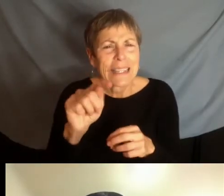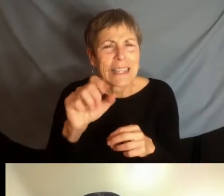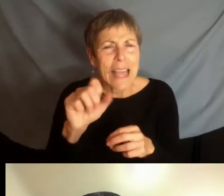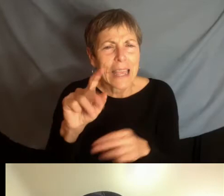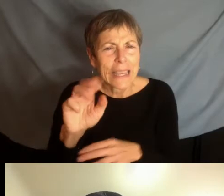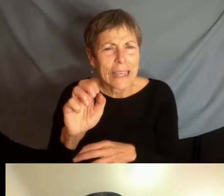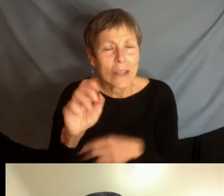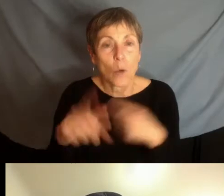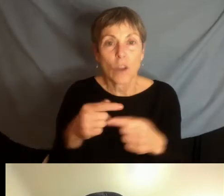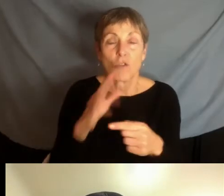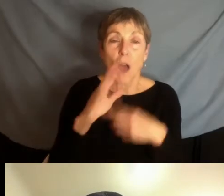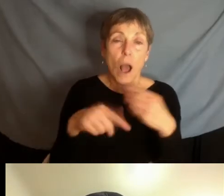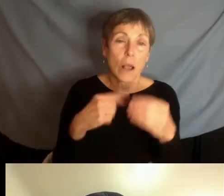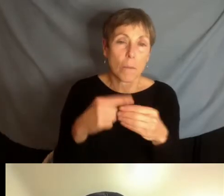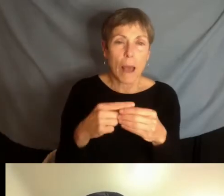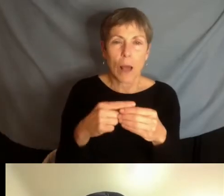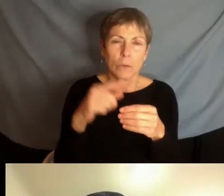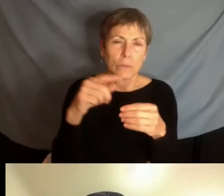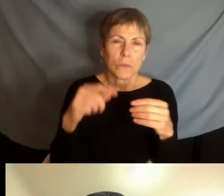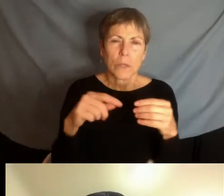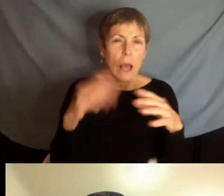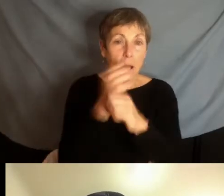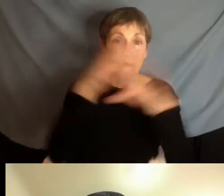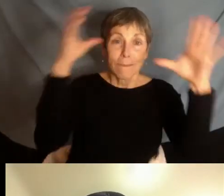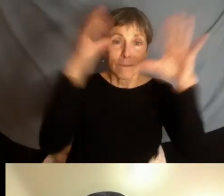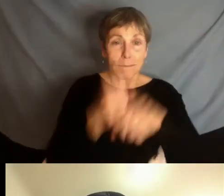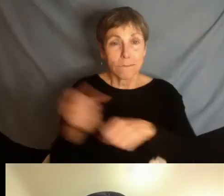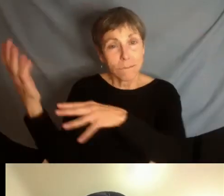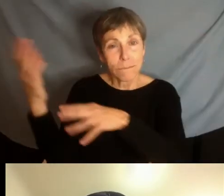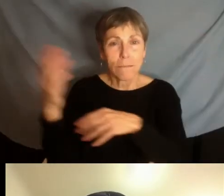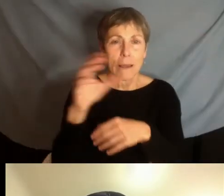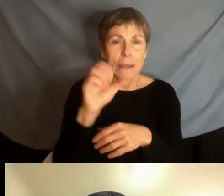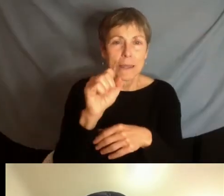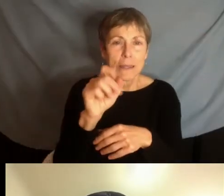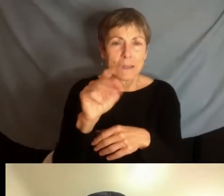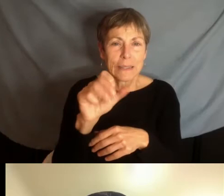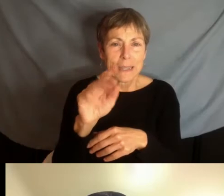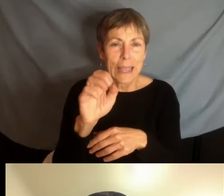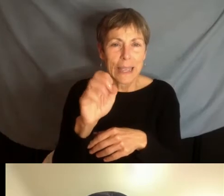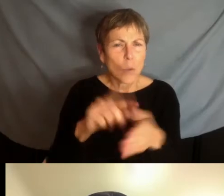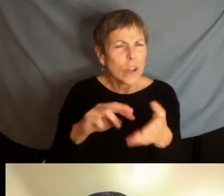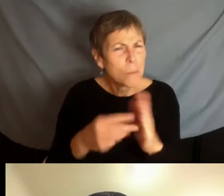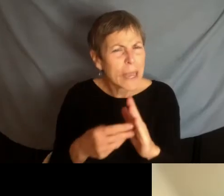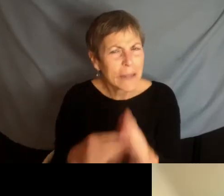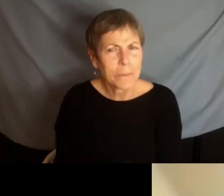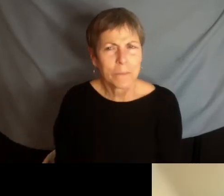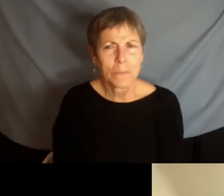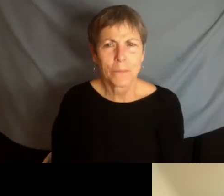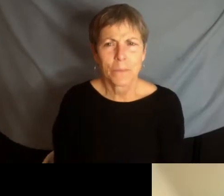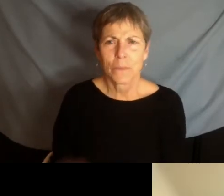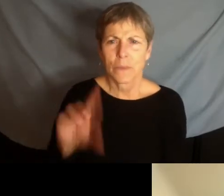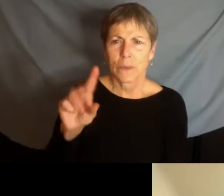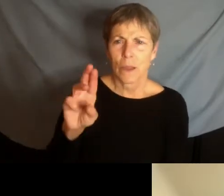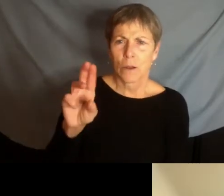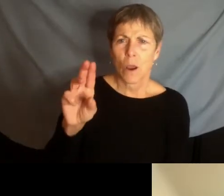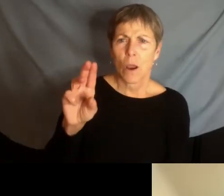Estado cuando hablas de desconstruir, o cuando hablas del Estado? ¿Qué es lo que quieres decir cuando hablas de eso? Tengo